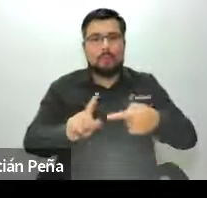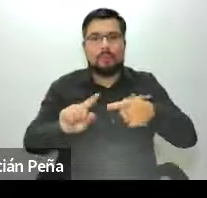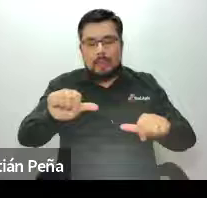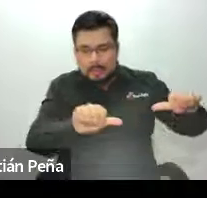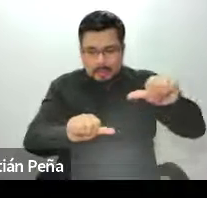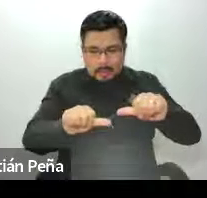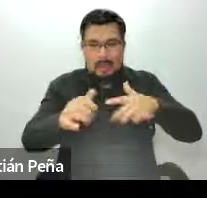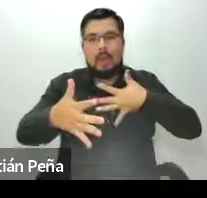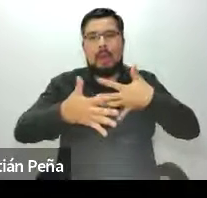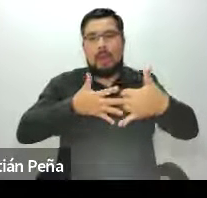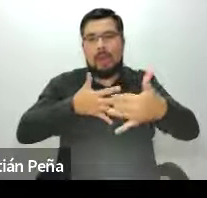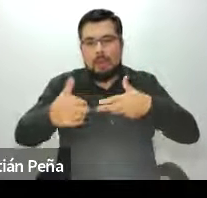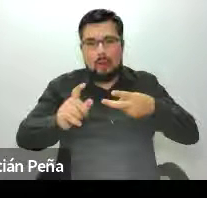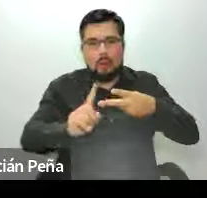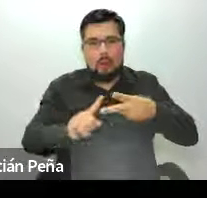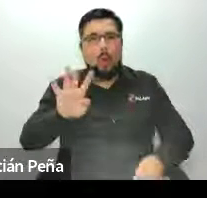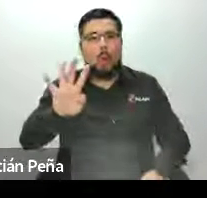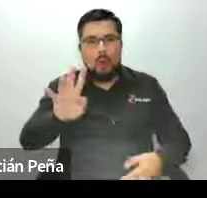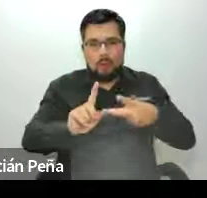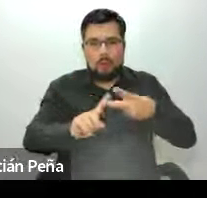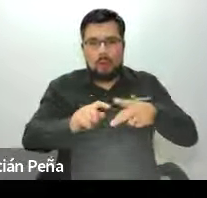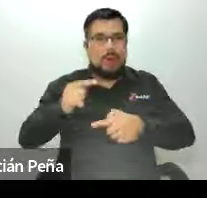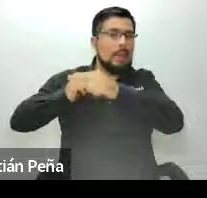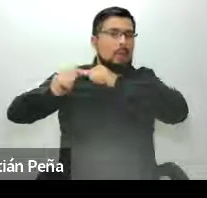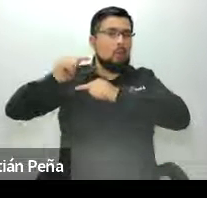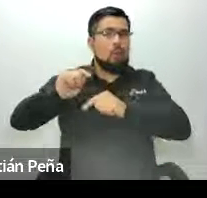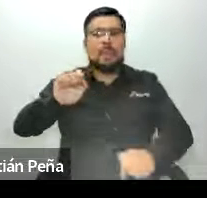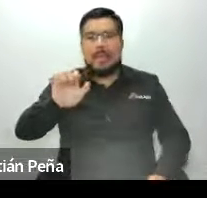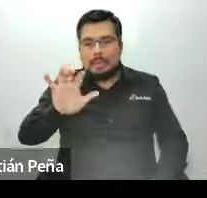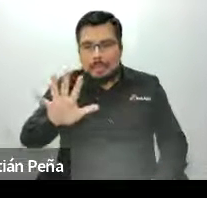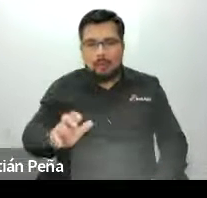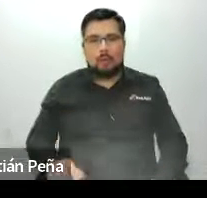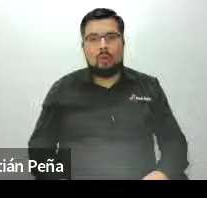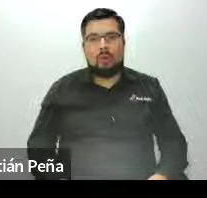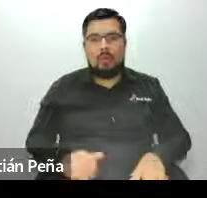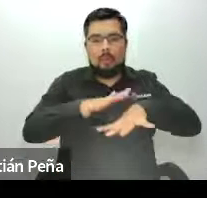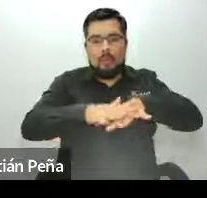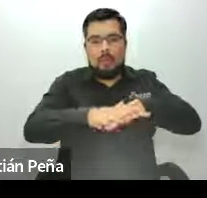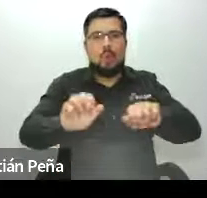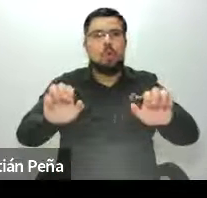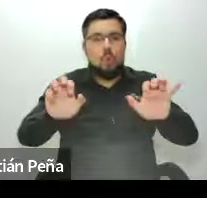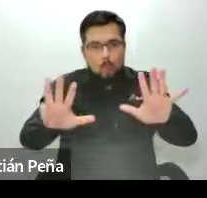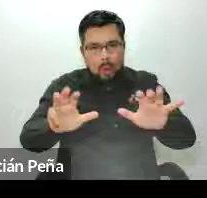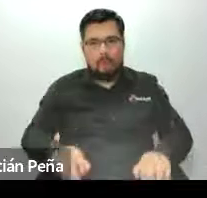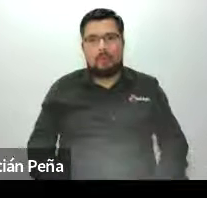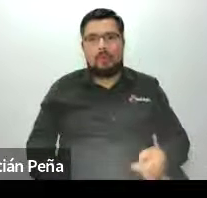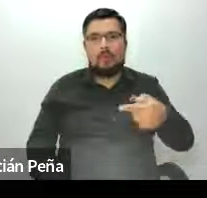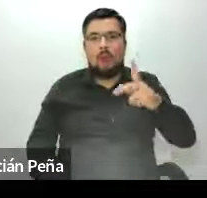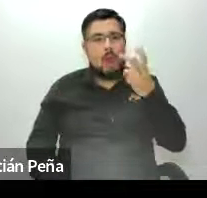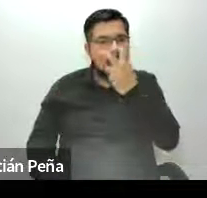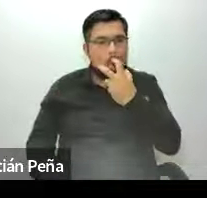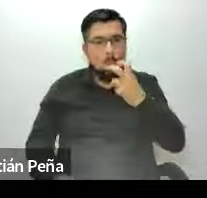4 progresiones, en historia tenemos 5 progresiones, en matemáticas tenemos 9 progresiones, ¿no? Y en lenguaje y comunicación tenemos